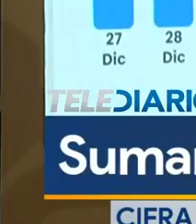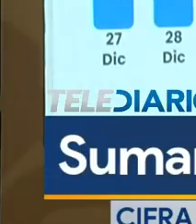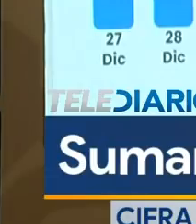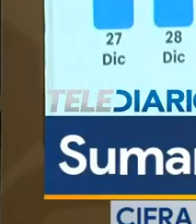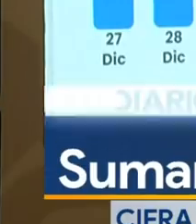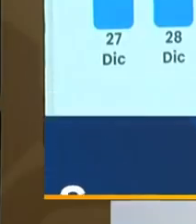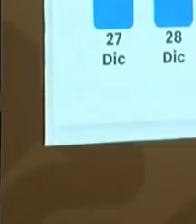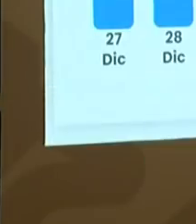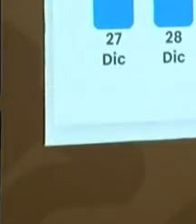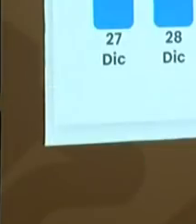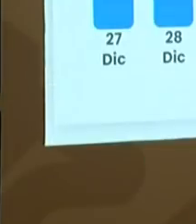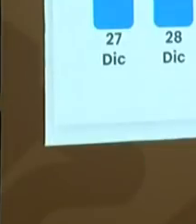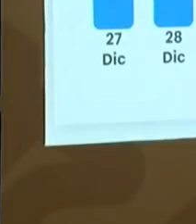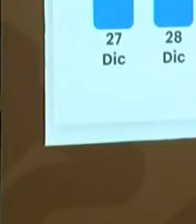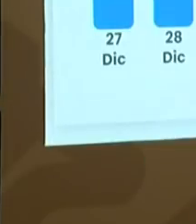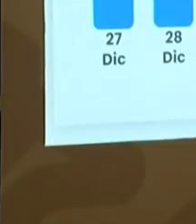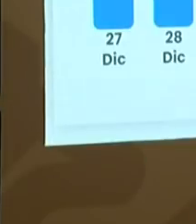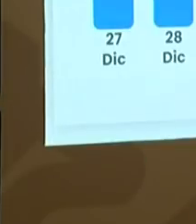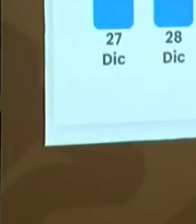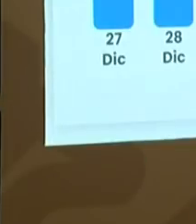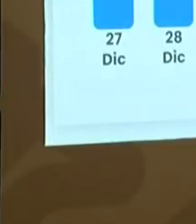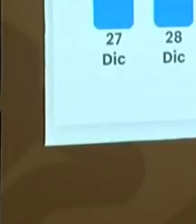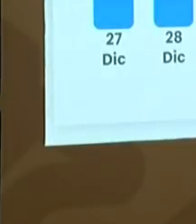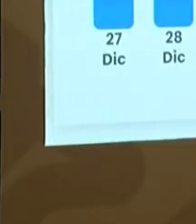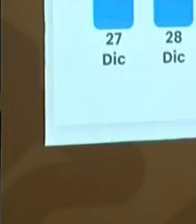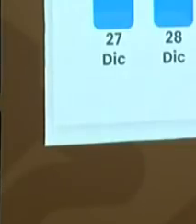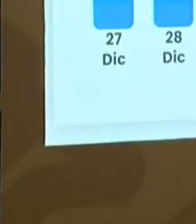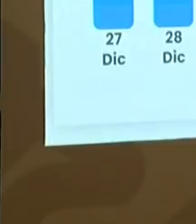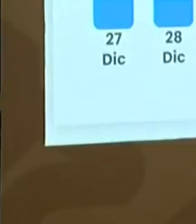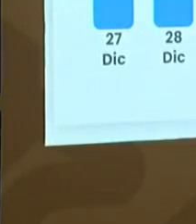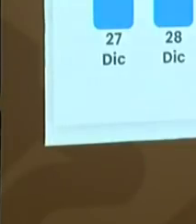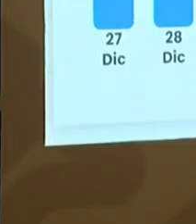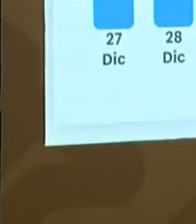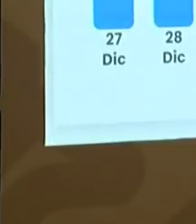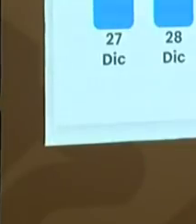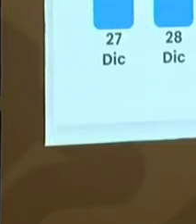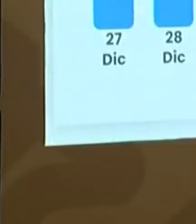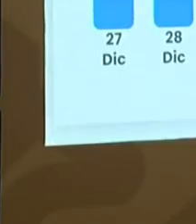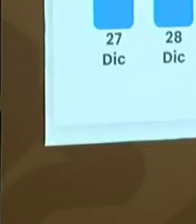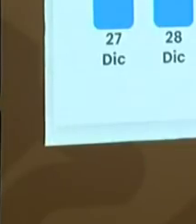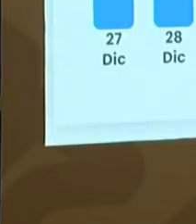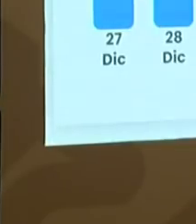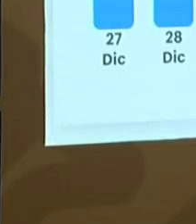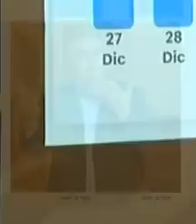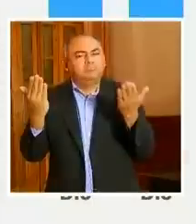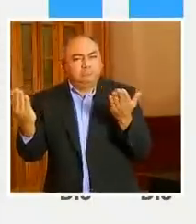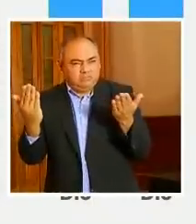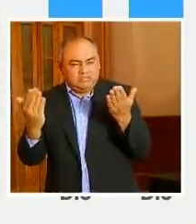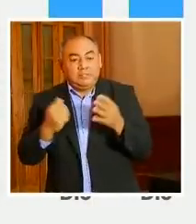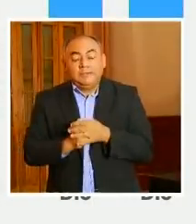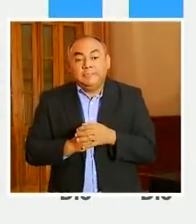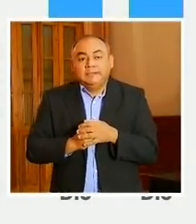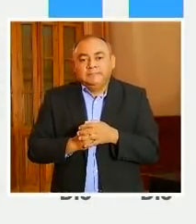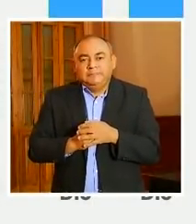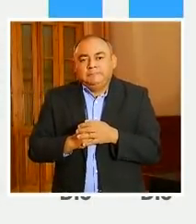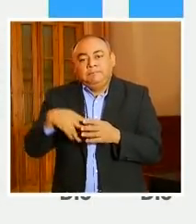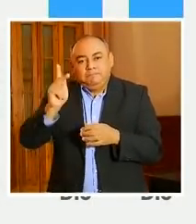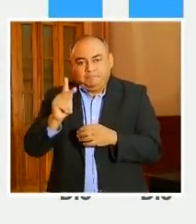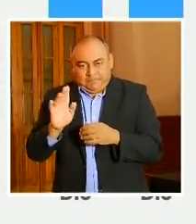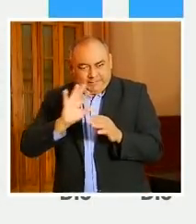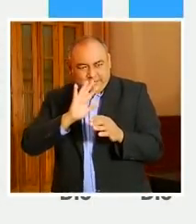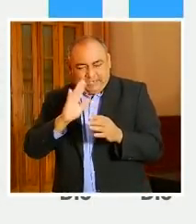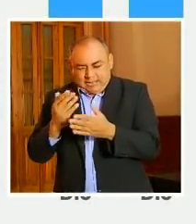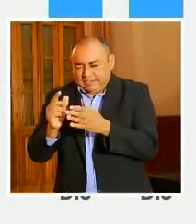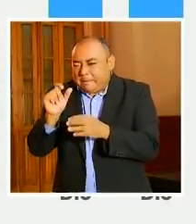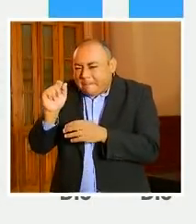los presenté en la comparativa con los casos, pero en esta diapositiva vemos cómo si ha habido un